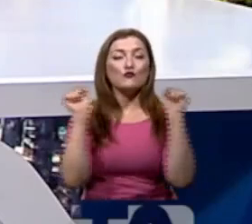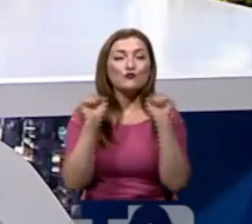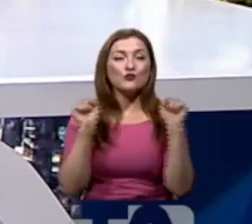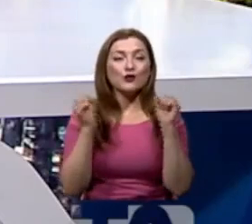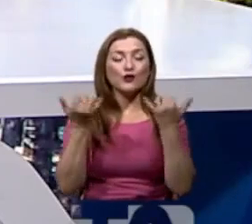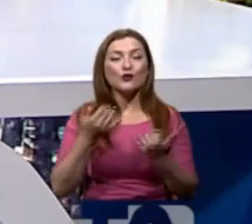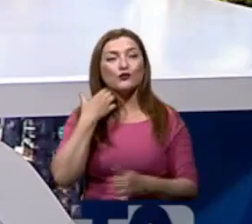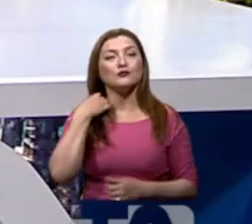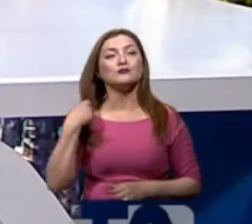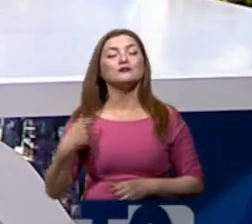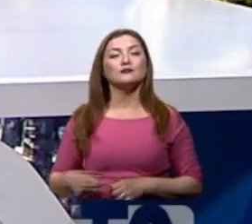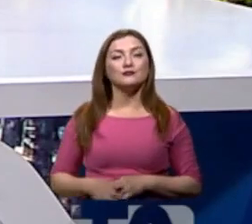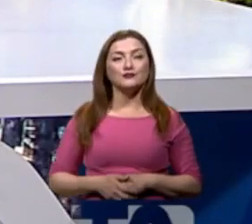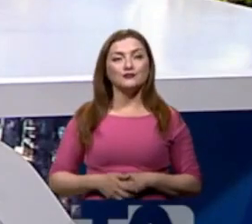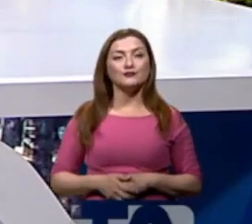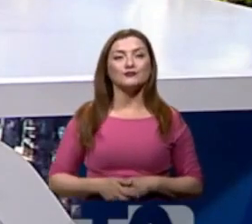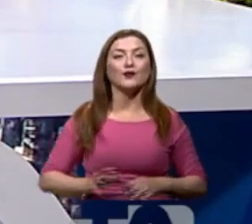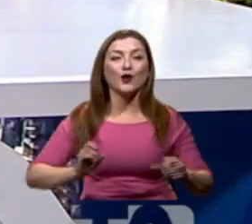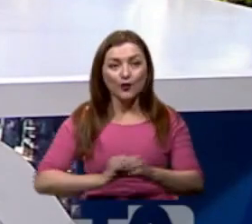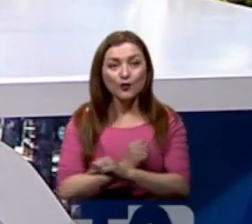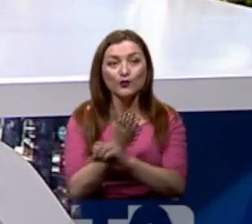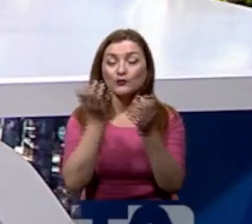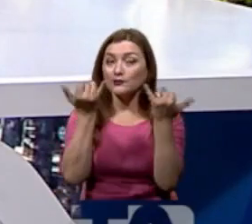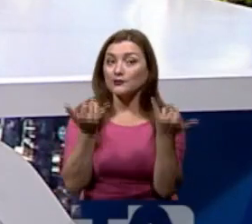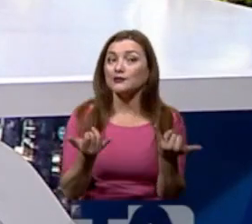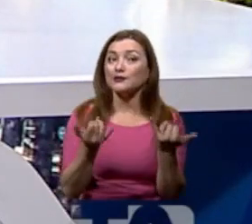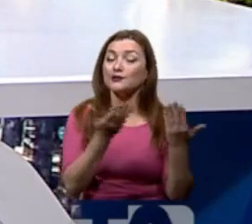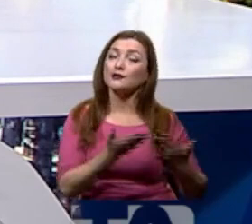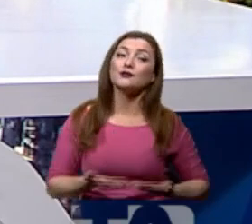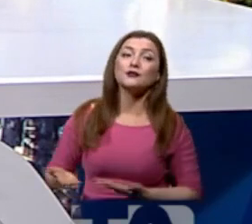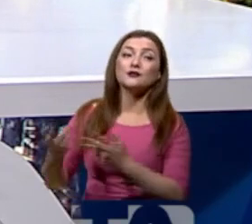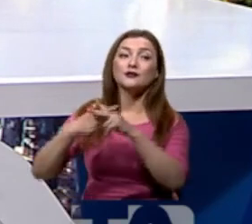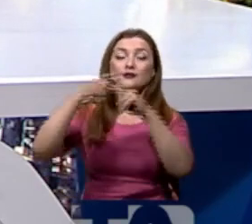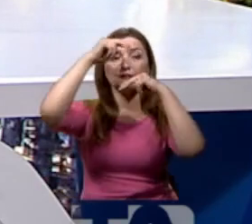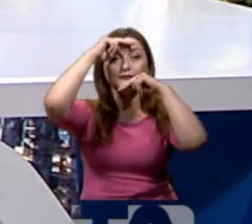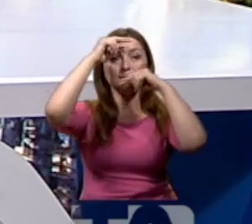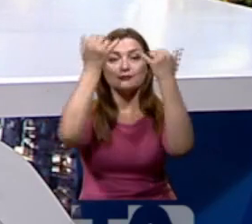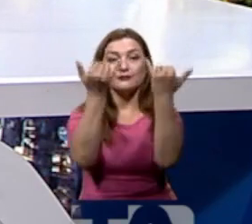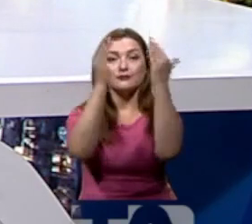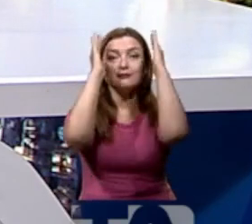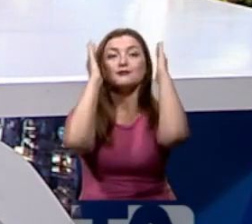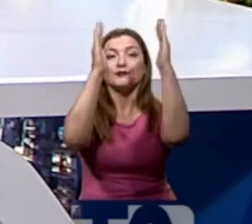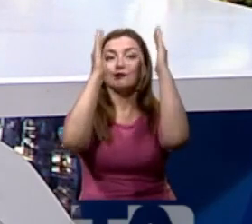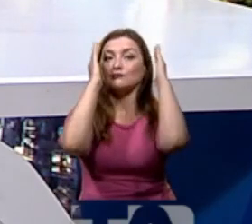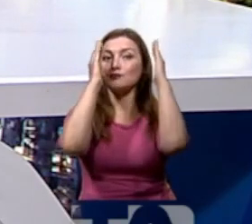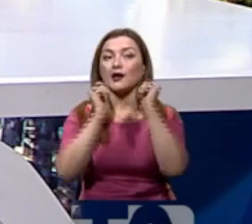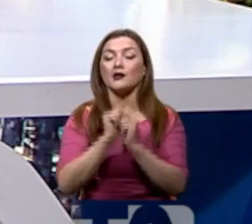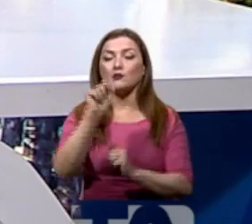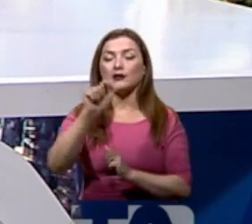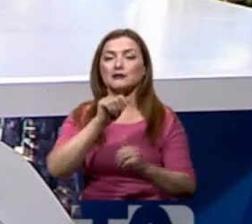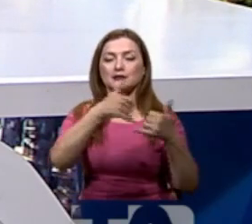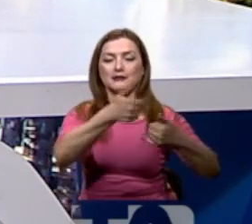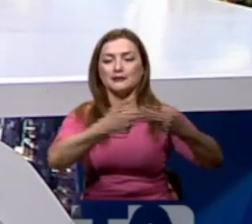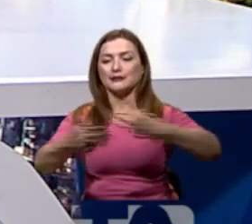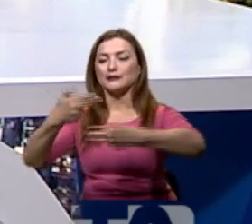Un poco de frío. Así es. Bueno, con estas recomendaciones les damos la bienvenida y empezamos las noticias. Y presten mucha atención porque 3 robos a